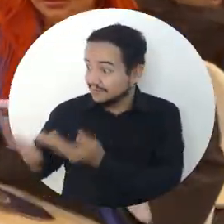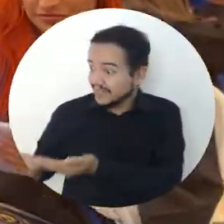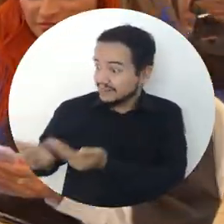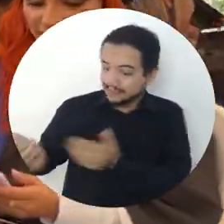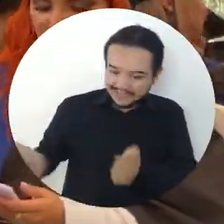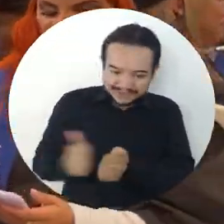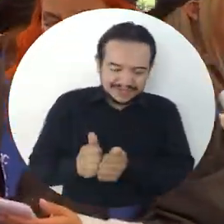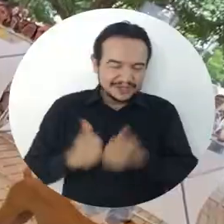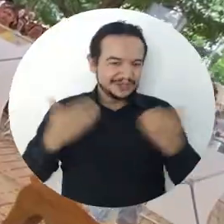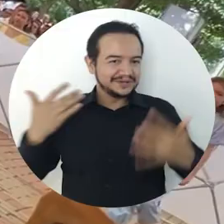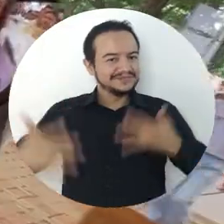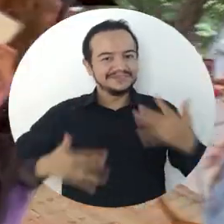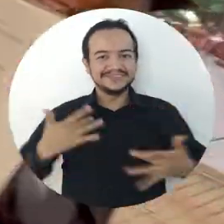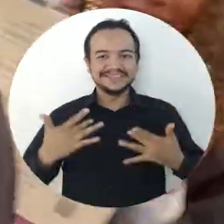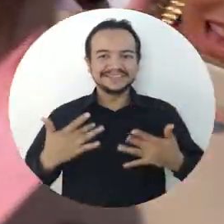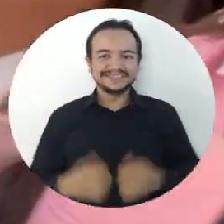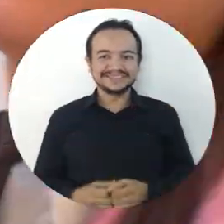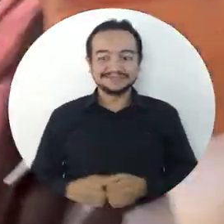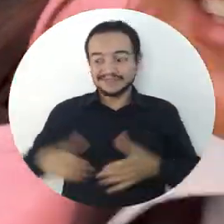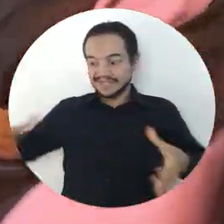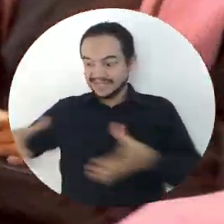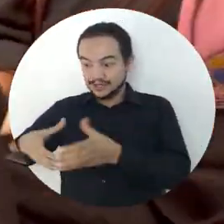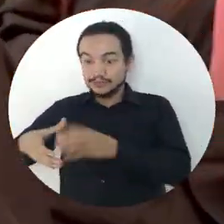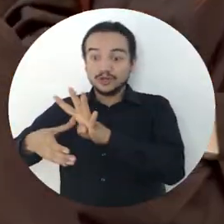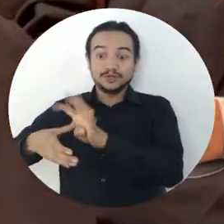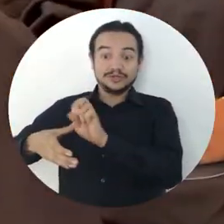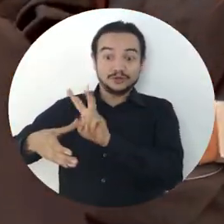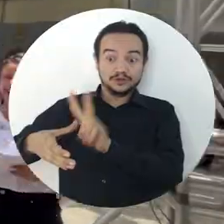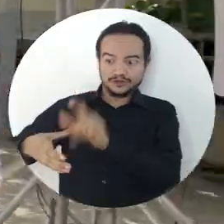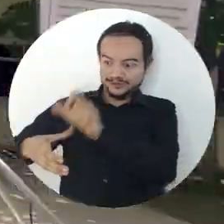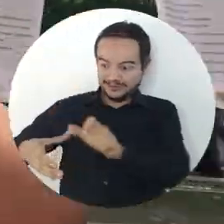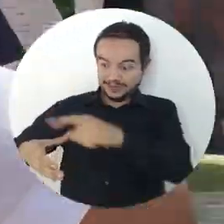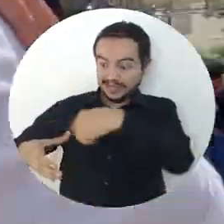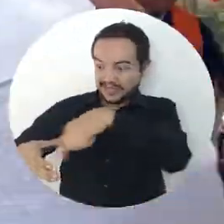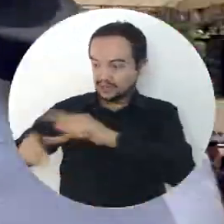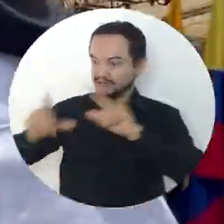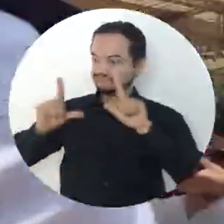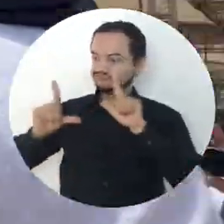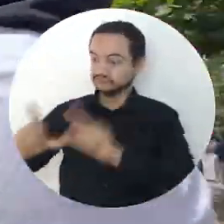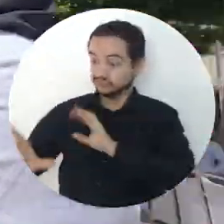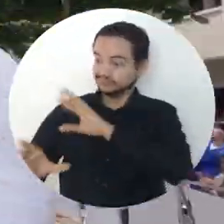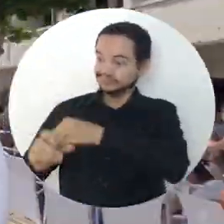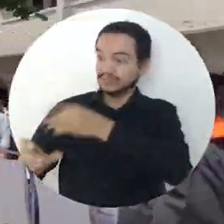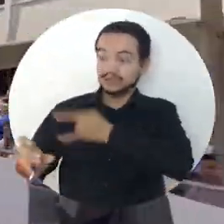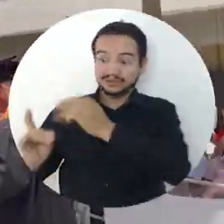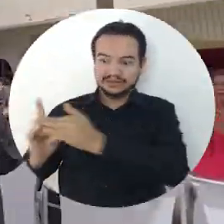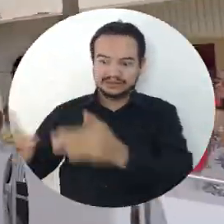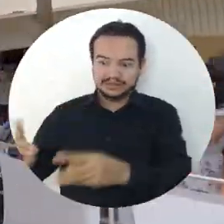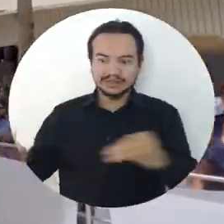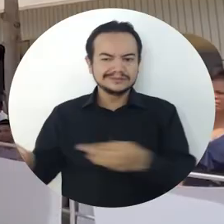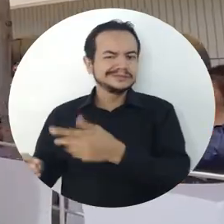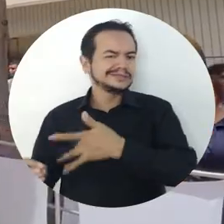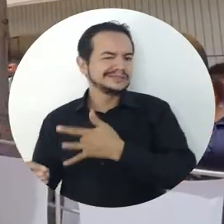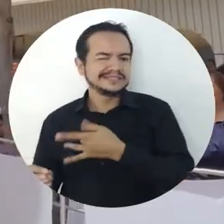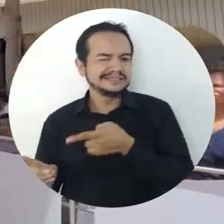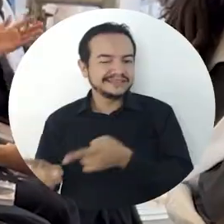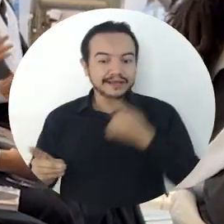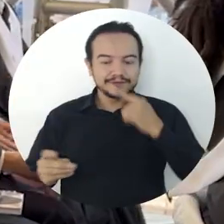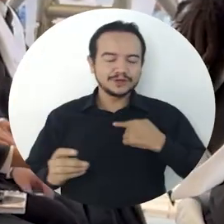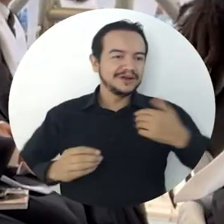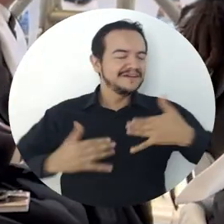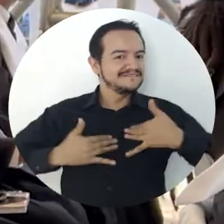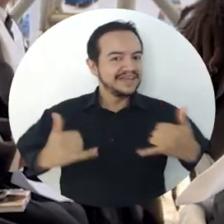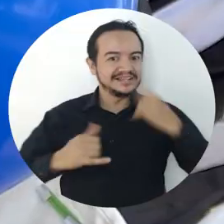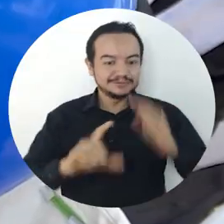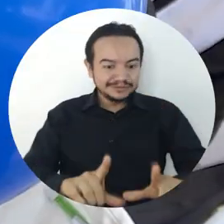familia esté hoy aquí acompañándome alegría por un gran logro nostalgia por terminar una importante etapa de sus vidas y satisfacción de